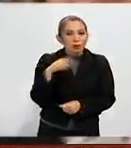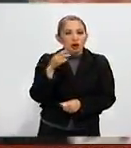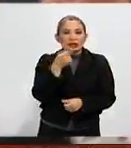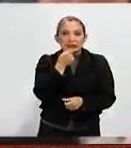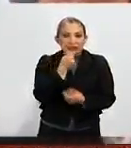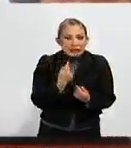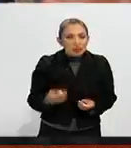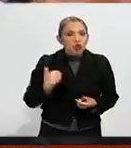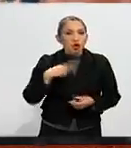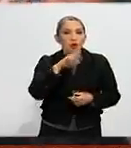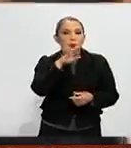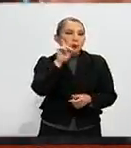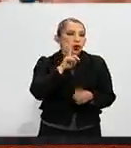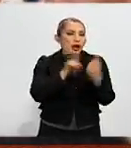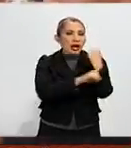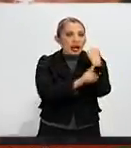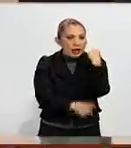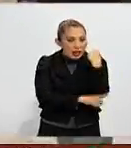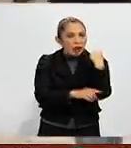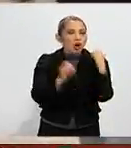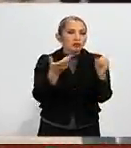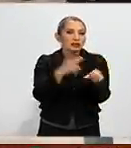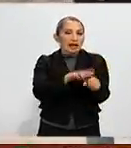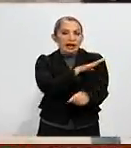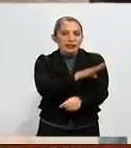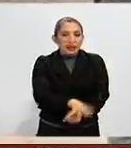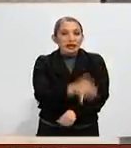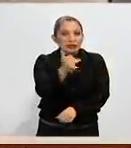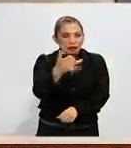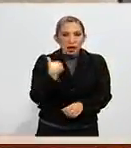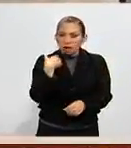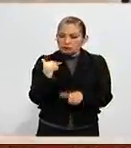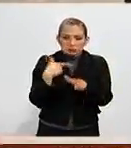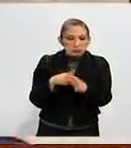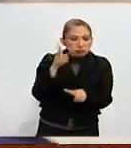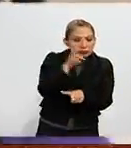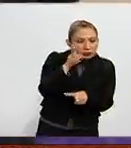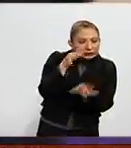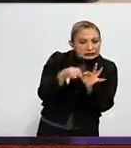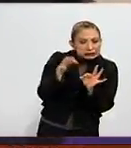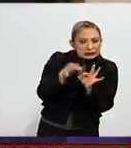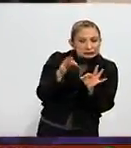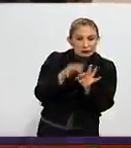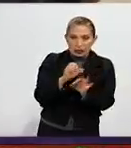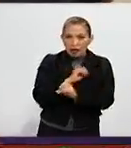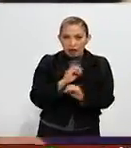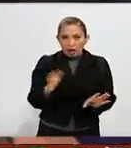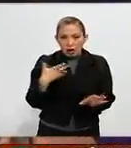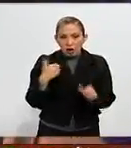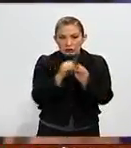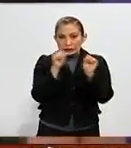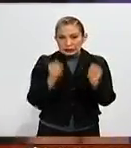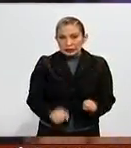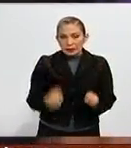pediátricos, maternos, infantiles, hospitales generales, y estamos dando un seguimiento puntual y obviamente con el sistema epidemiológico